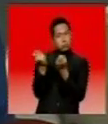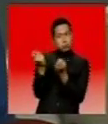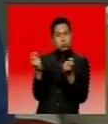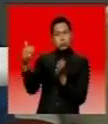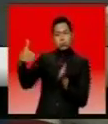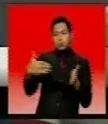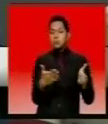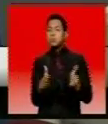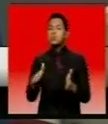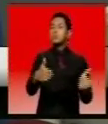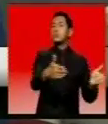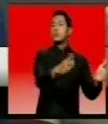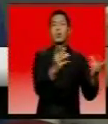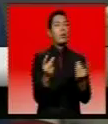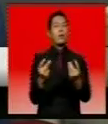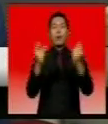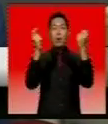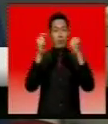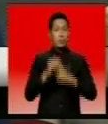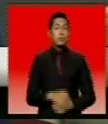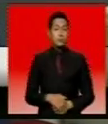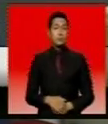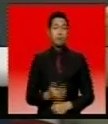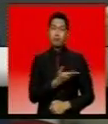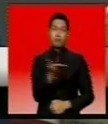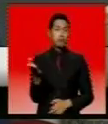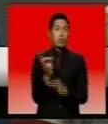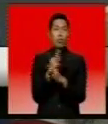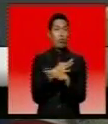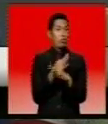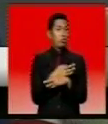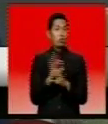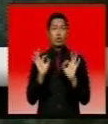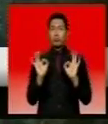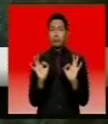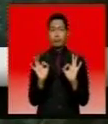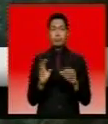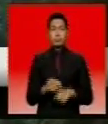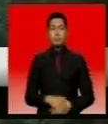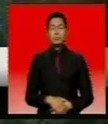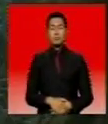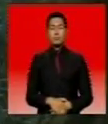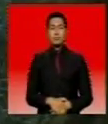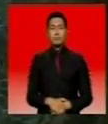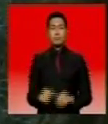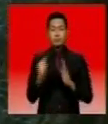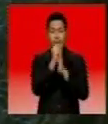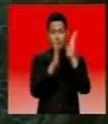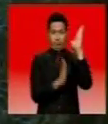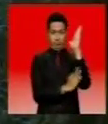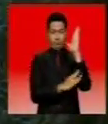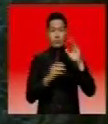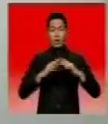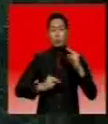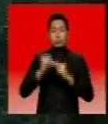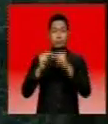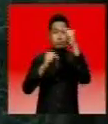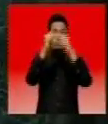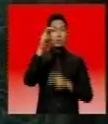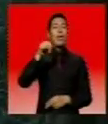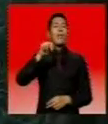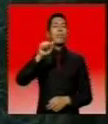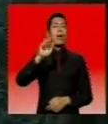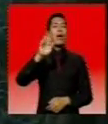la derivación de aguas está funcionando a total capacidad. El multipropósito Naranjal evita que 20.000